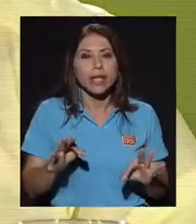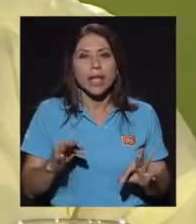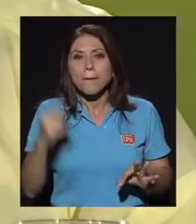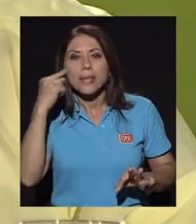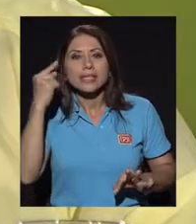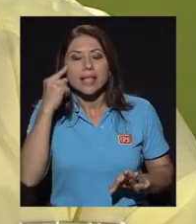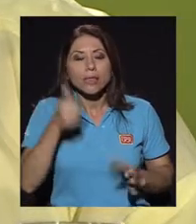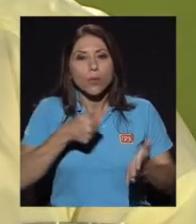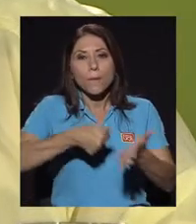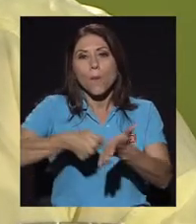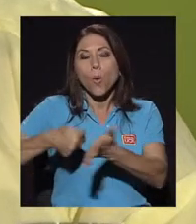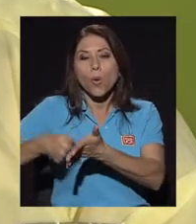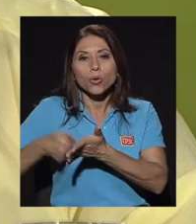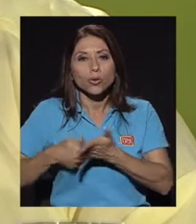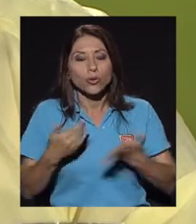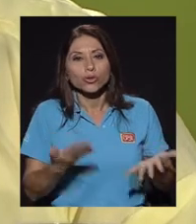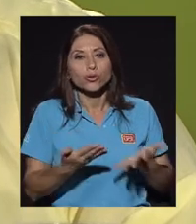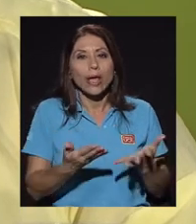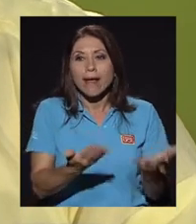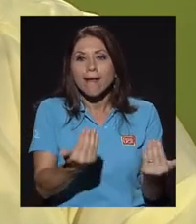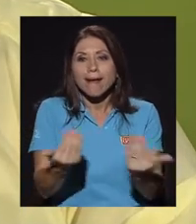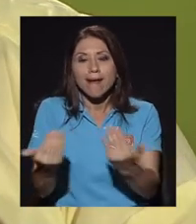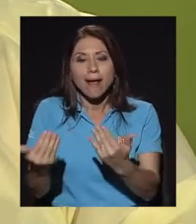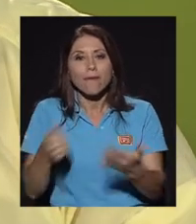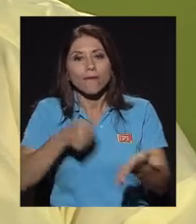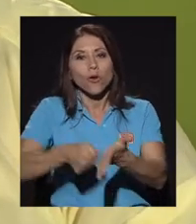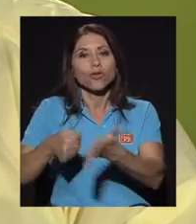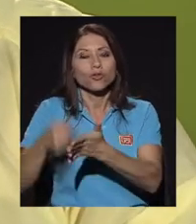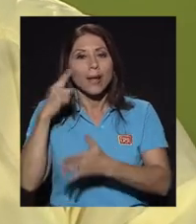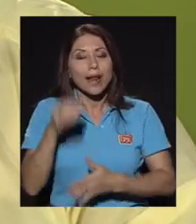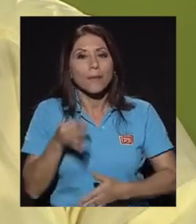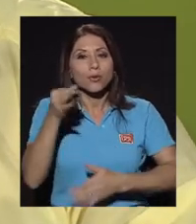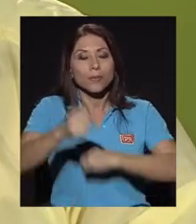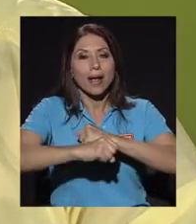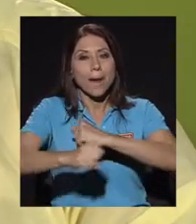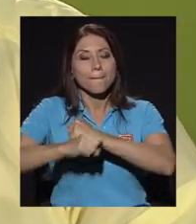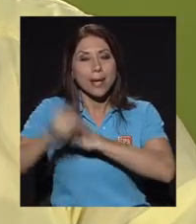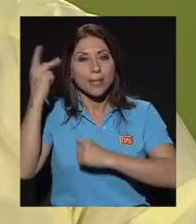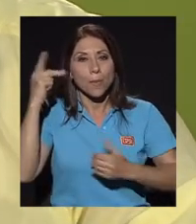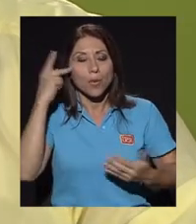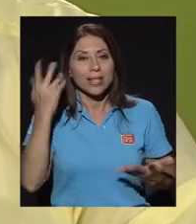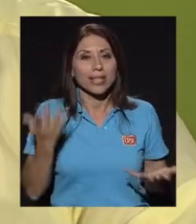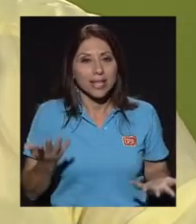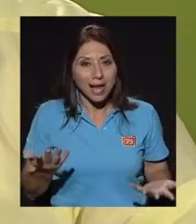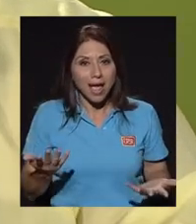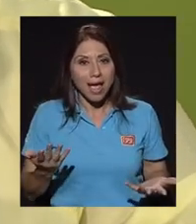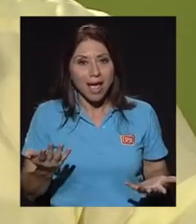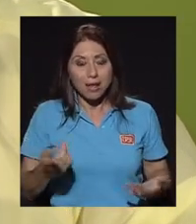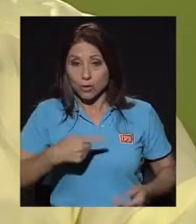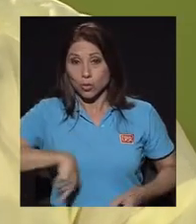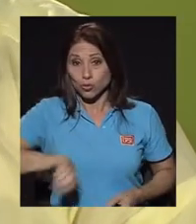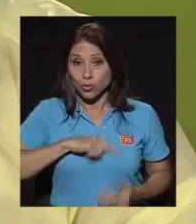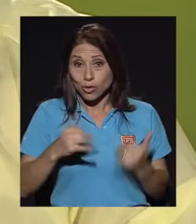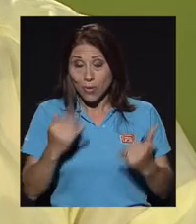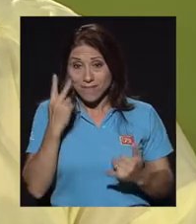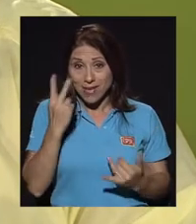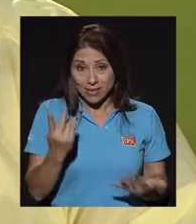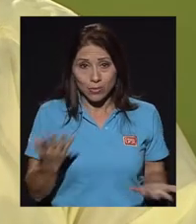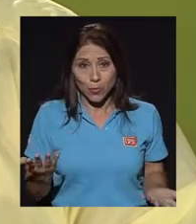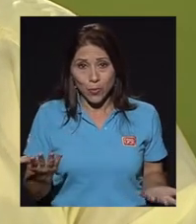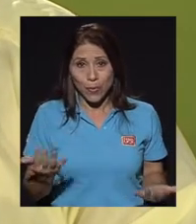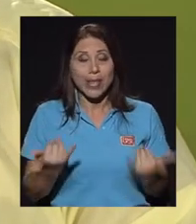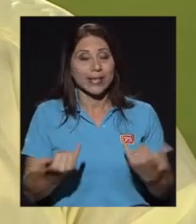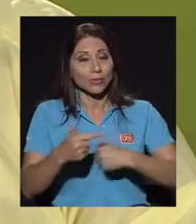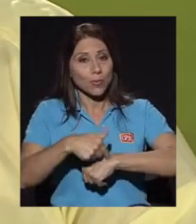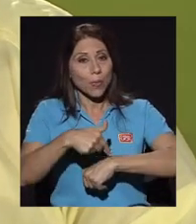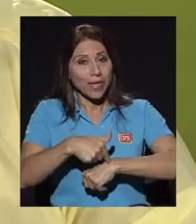pensando en votos políticos, en adquirir votos para la próxima campaña política. Y lo estamos viendo, ahorita en este